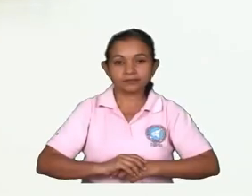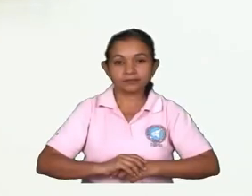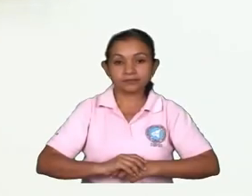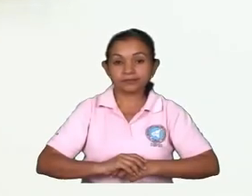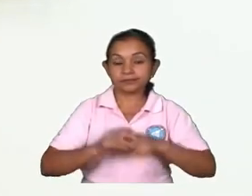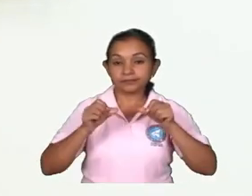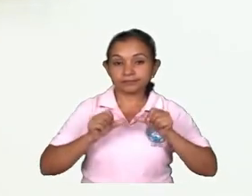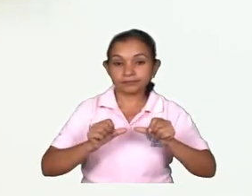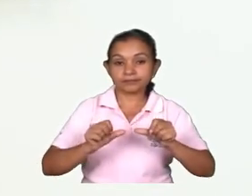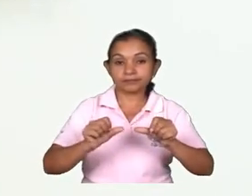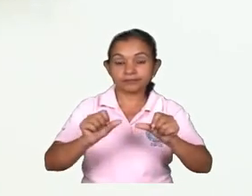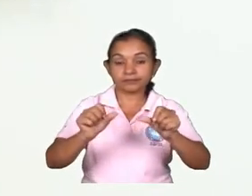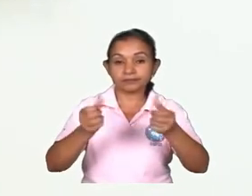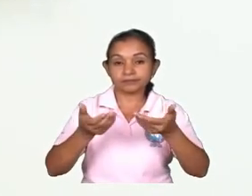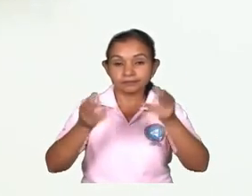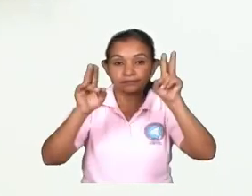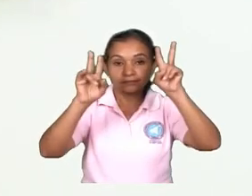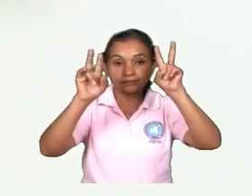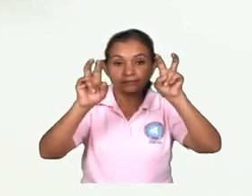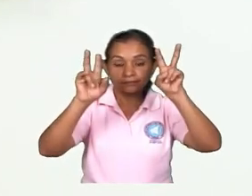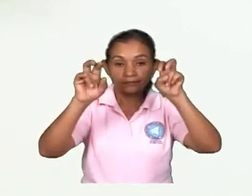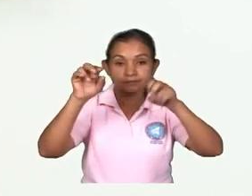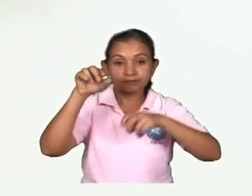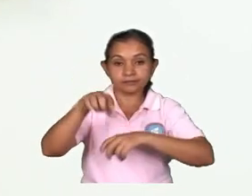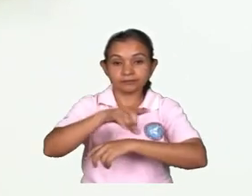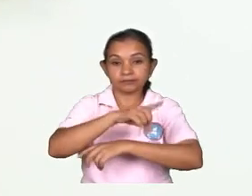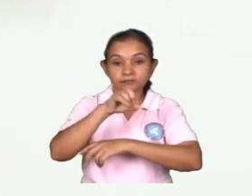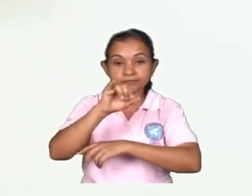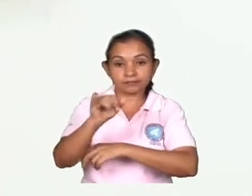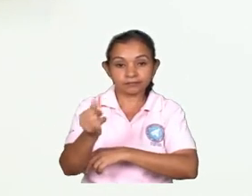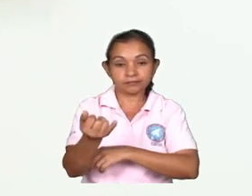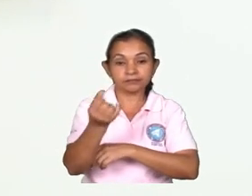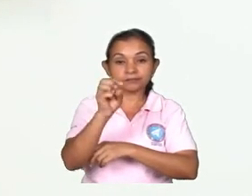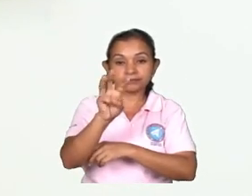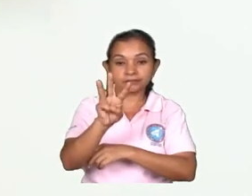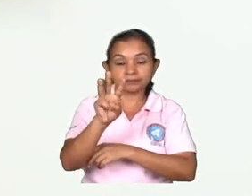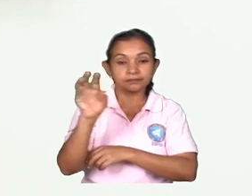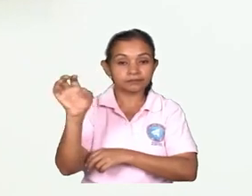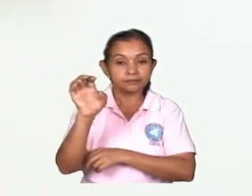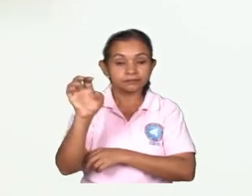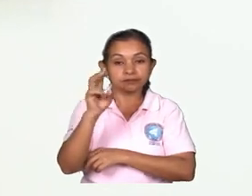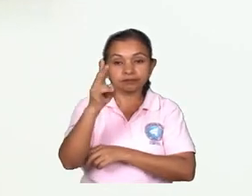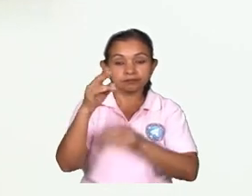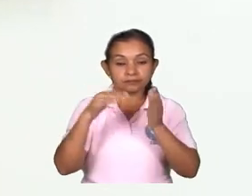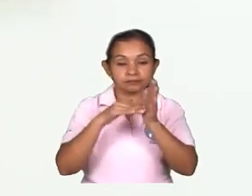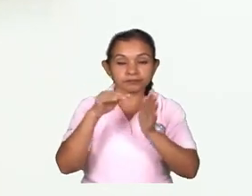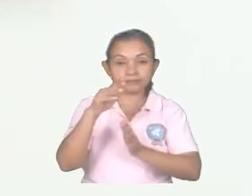A continuación les dejamos nuestros titulares correspondientes a este jueves 3 de enero del año